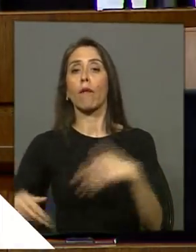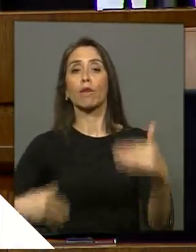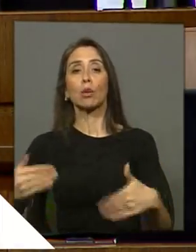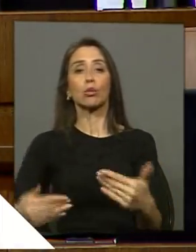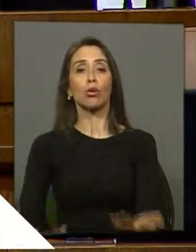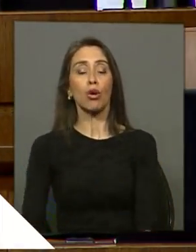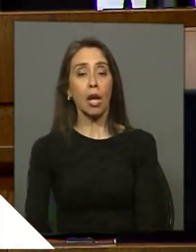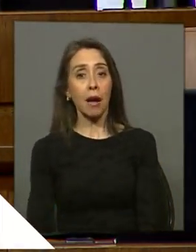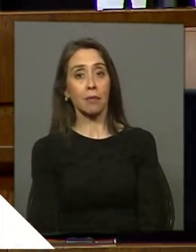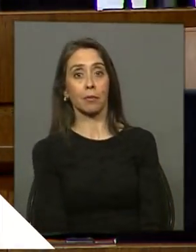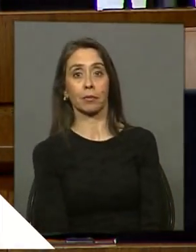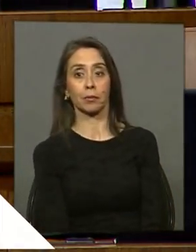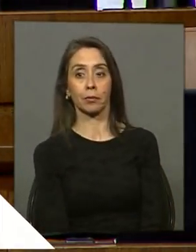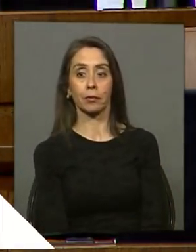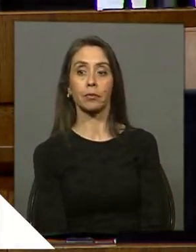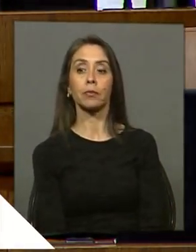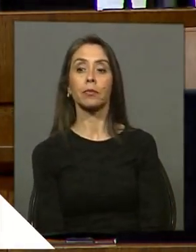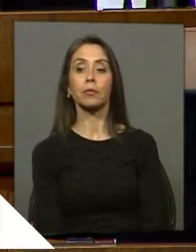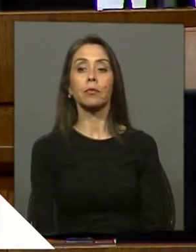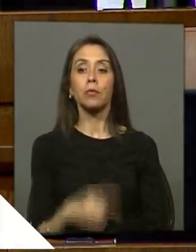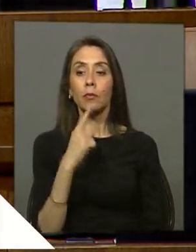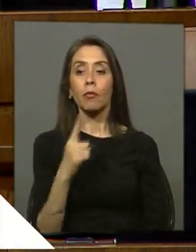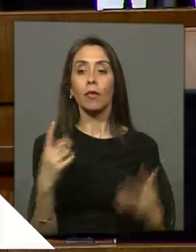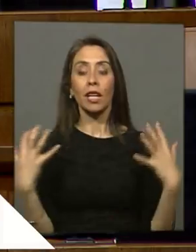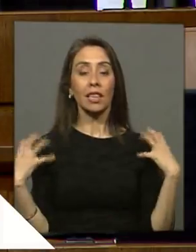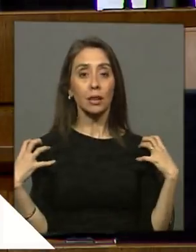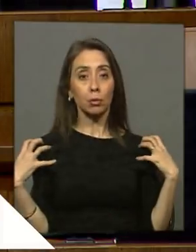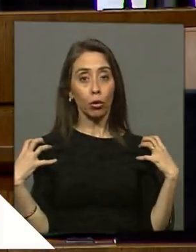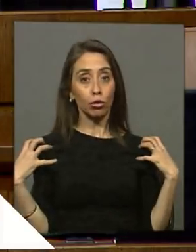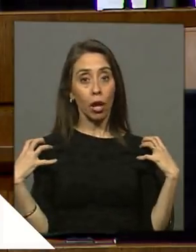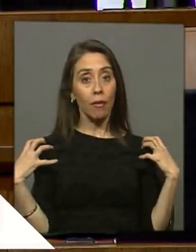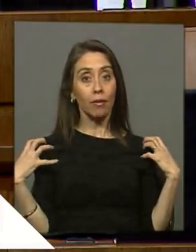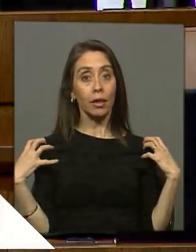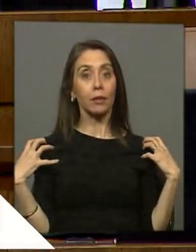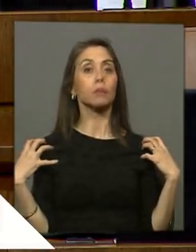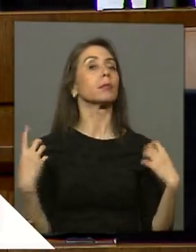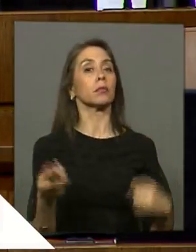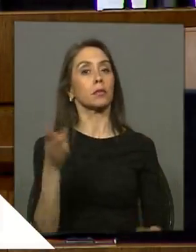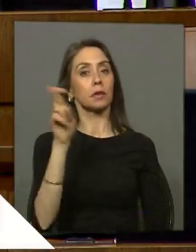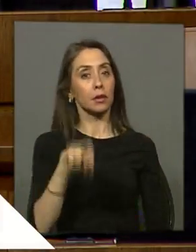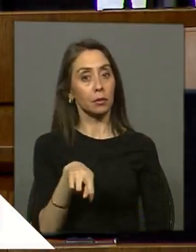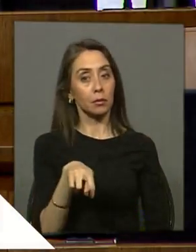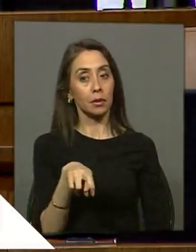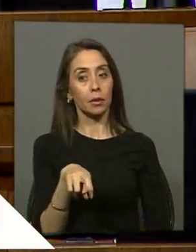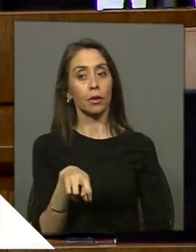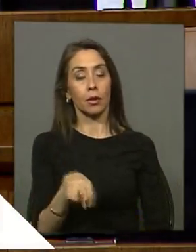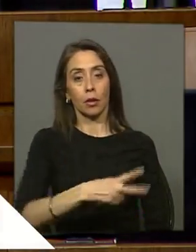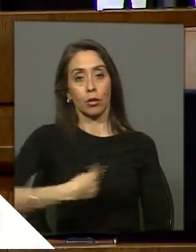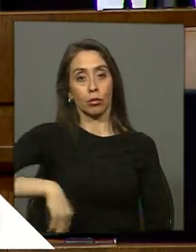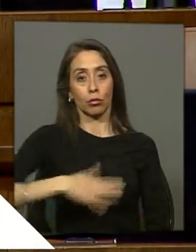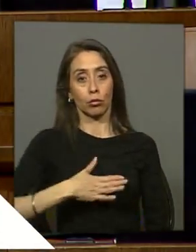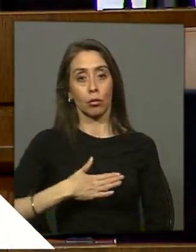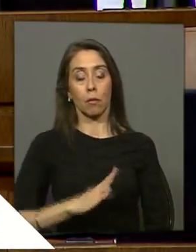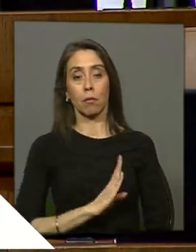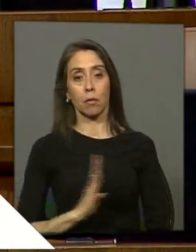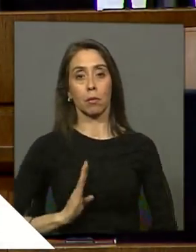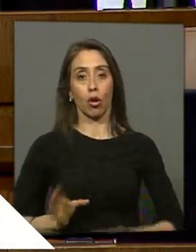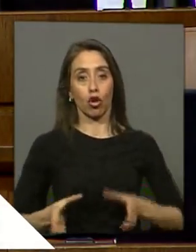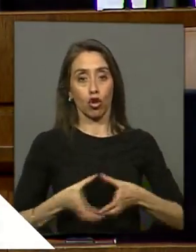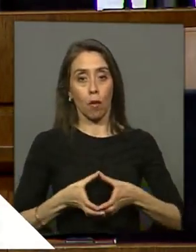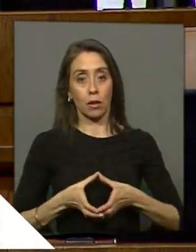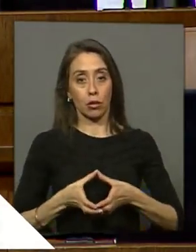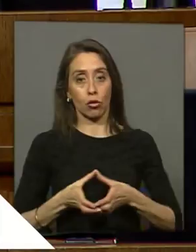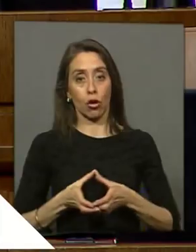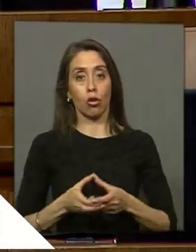lo que quiero hacer y lo hago responsablemente porque repito como comisión que